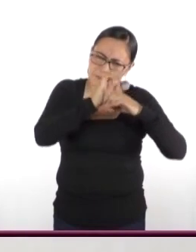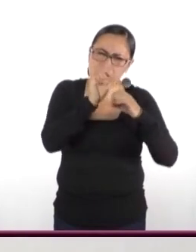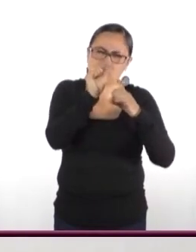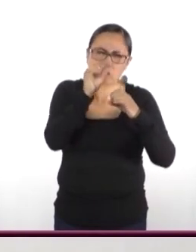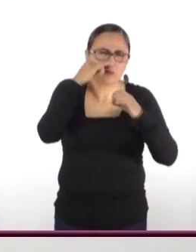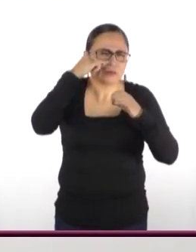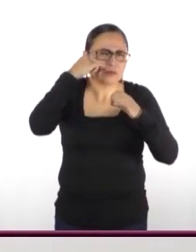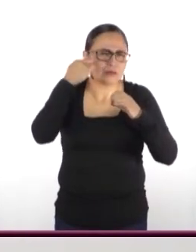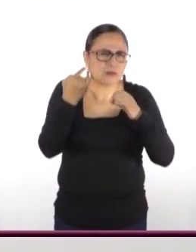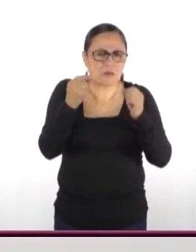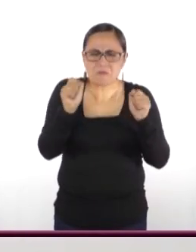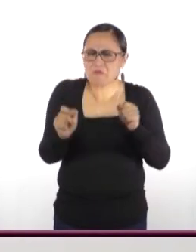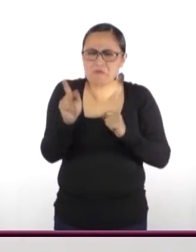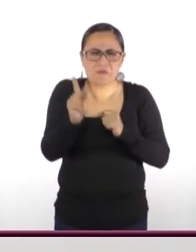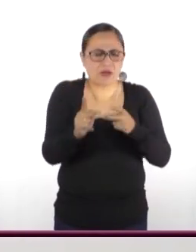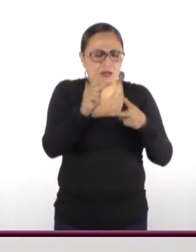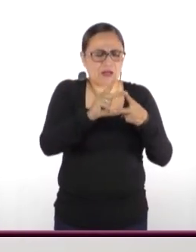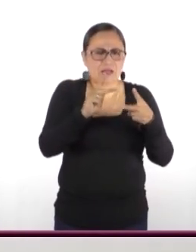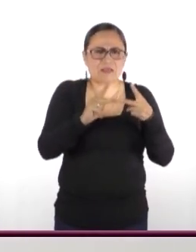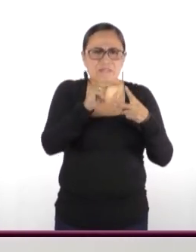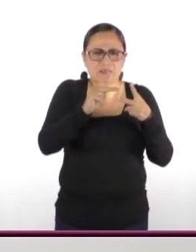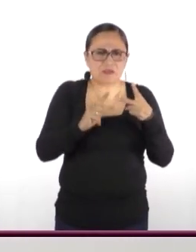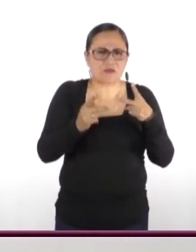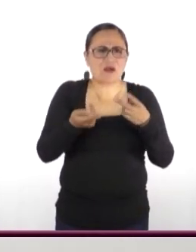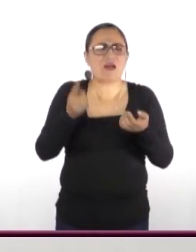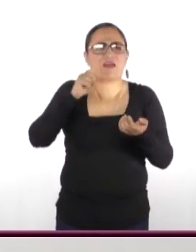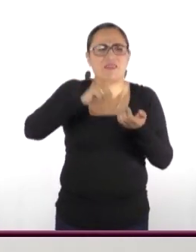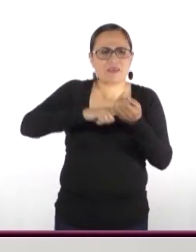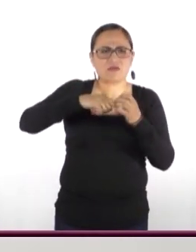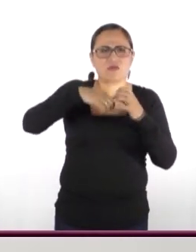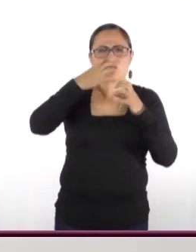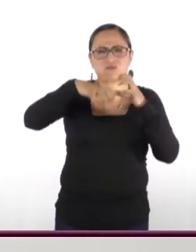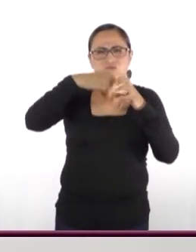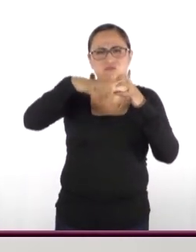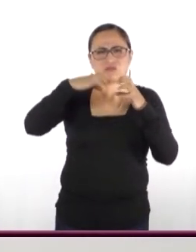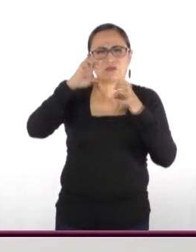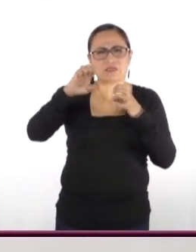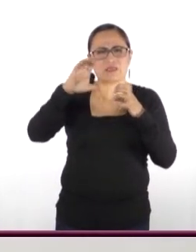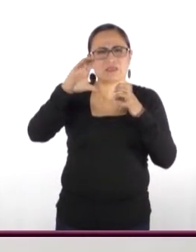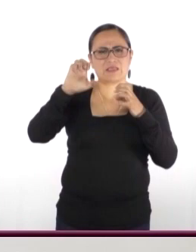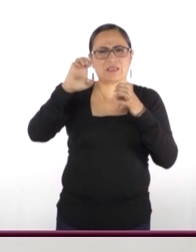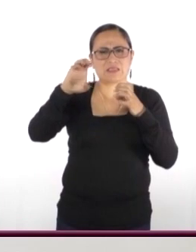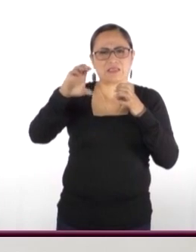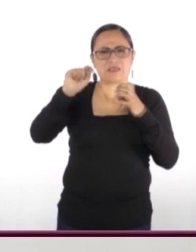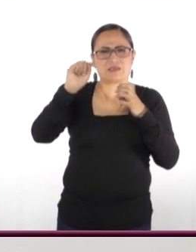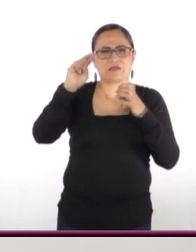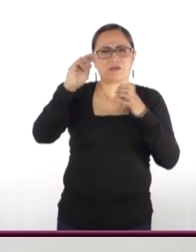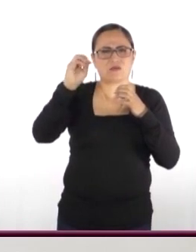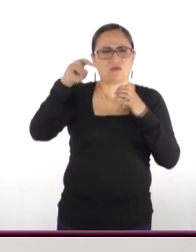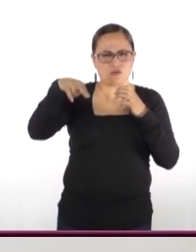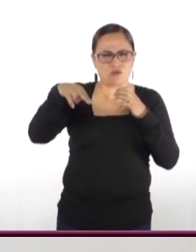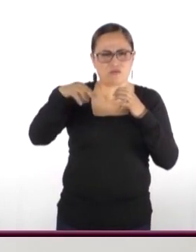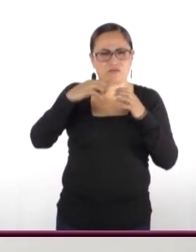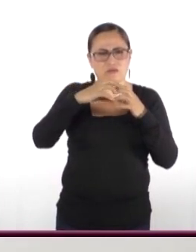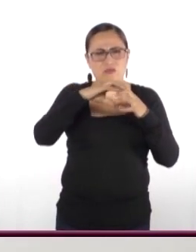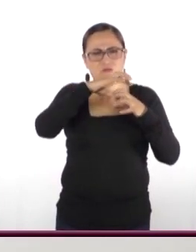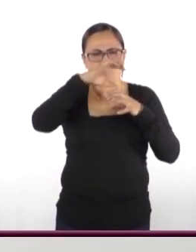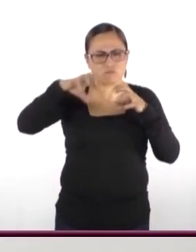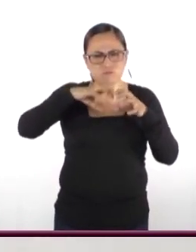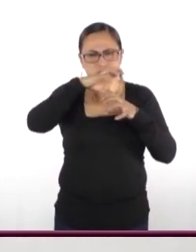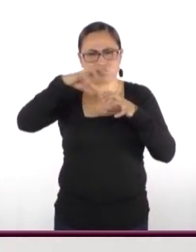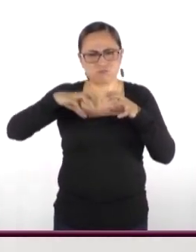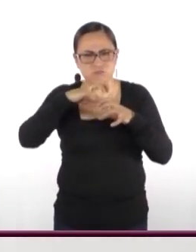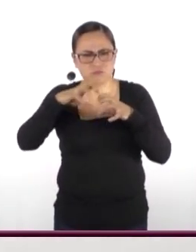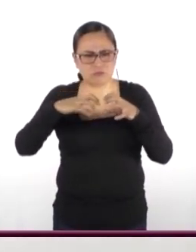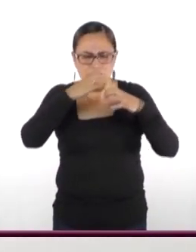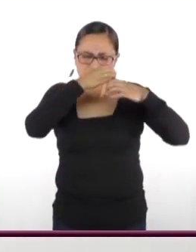ambos microscopios funcionan igual, simplemente lo que hacemos es acelerar un electrón y este electrón, en el caso de un microscopio de transmisión, lo